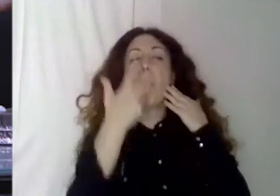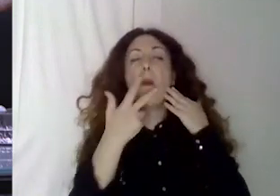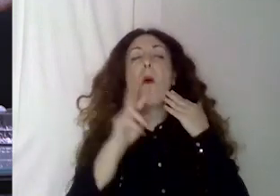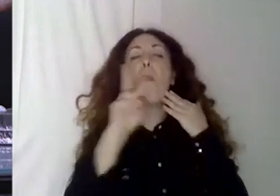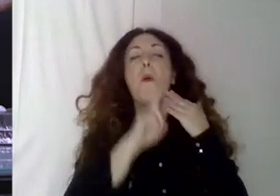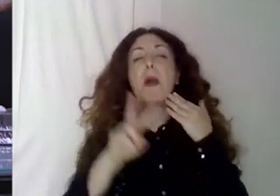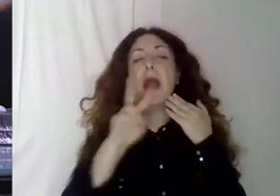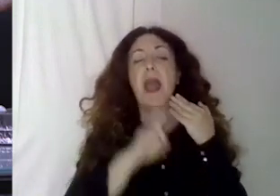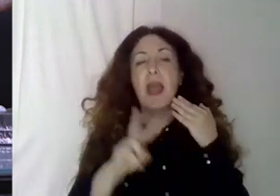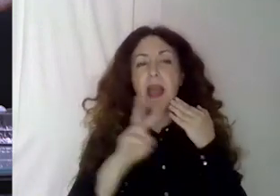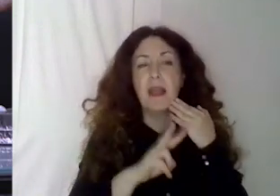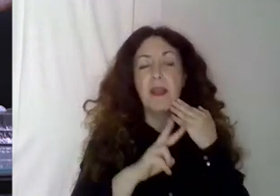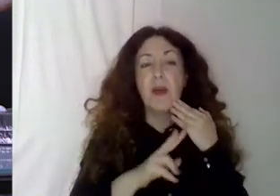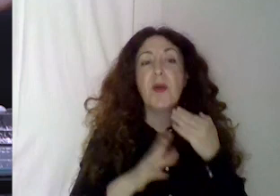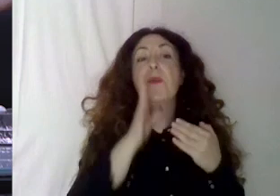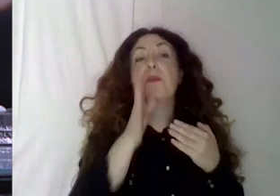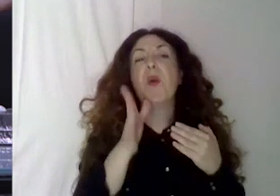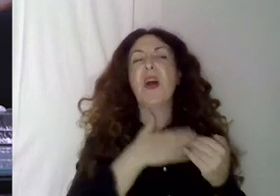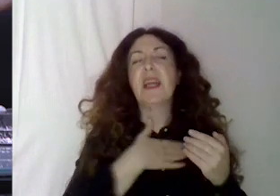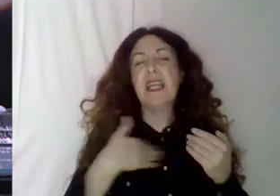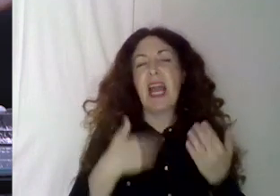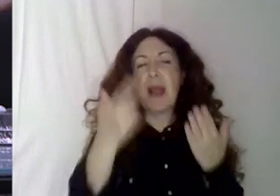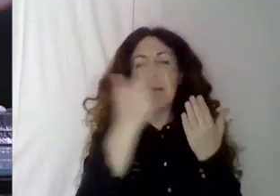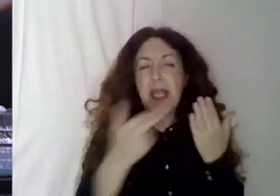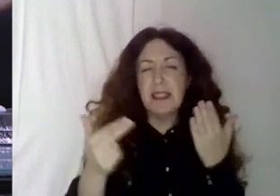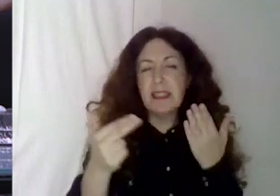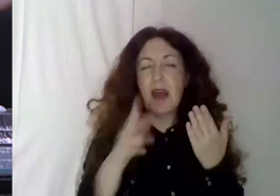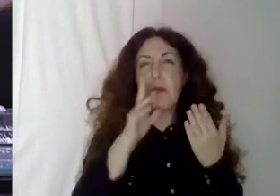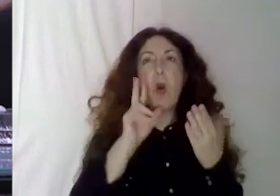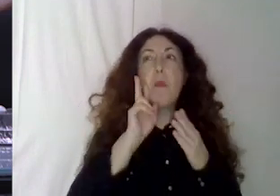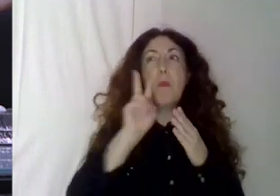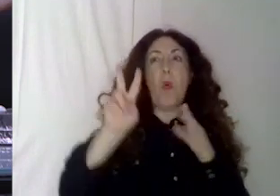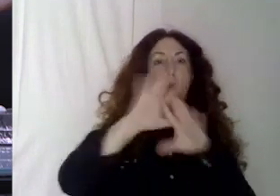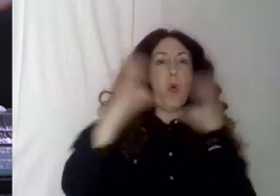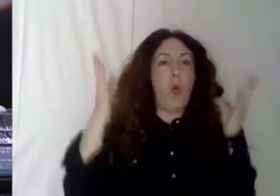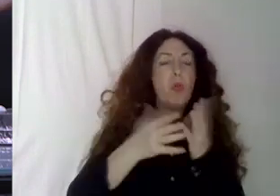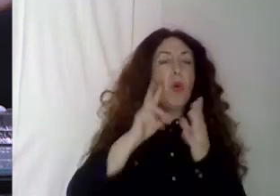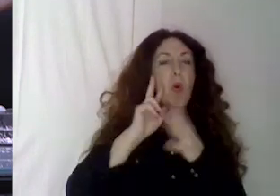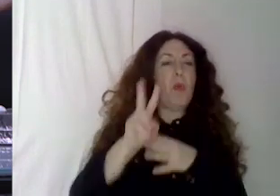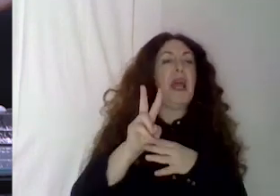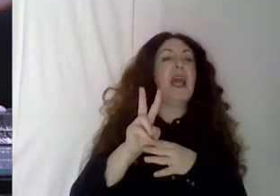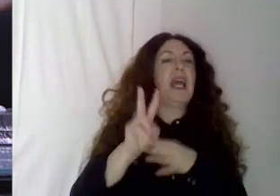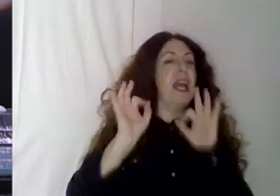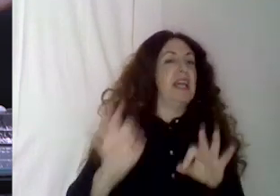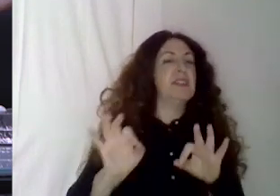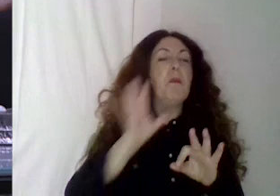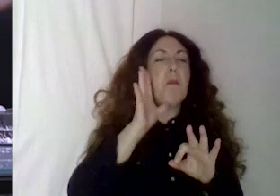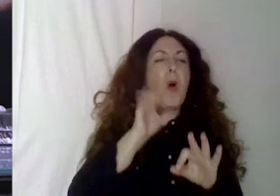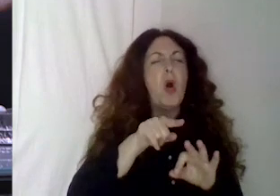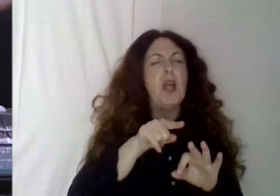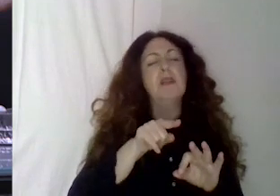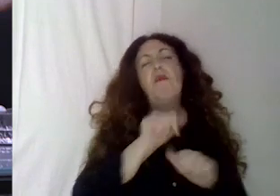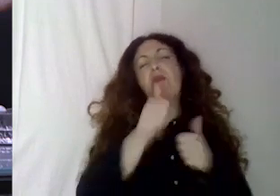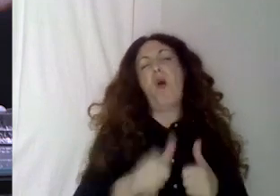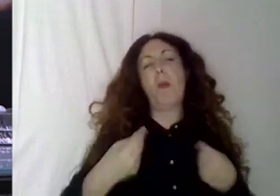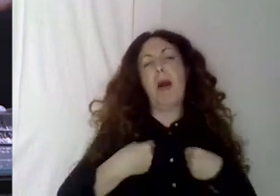Artemisia Gentileschi. Cuando ustedes ven una cabeza de Judith Holofernes, bueno, de verdad que Caravaggio es un juego de niños. O sea, está cogiendo la cabeza